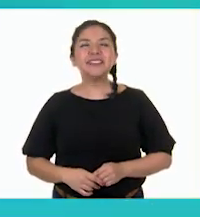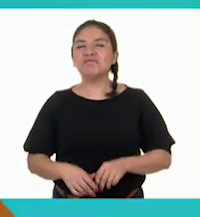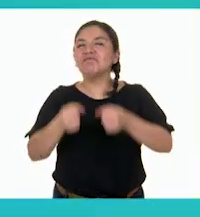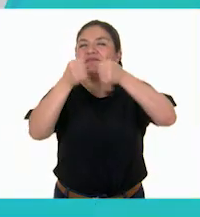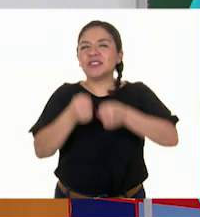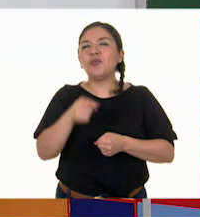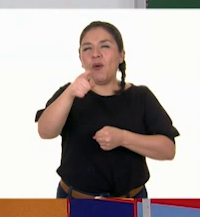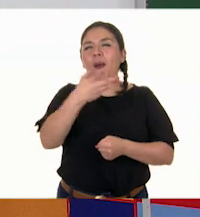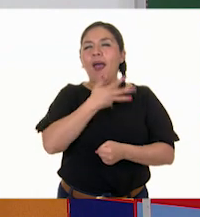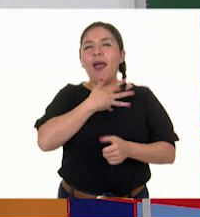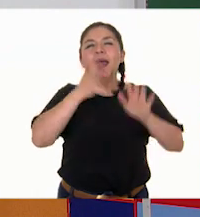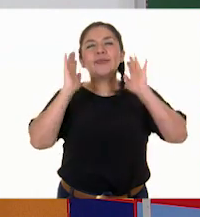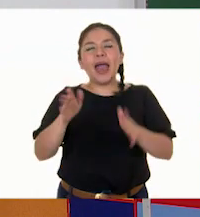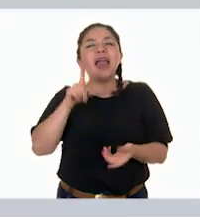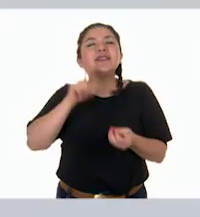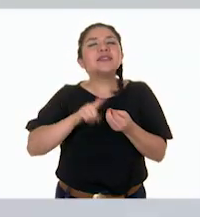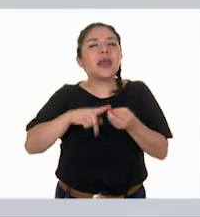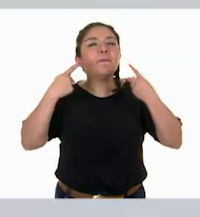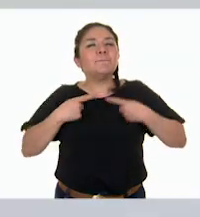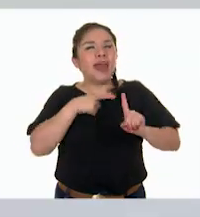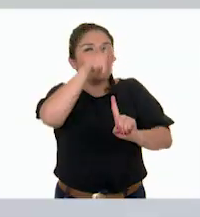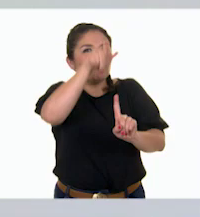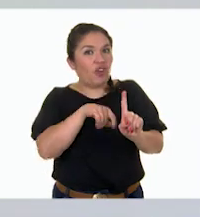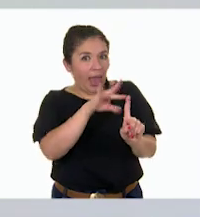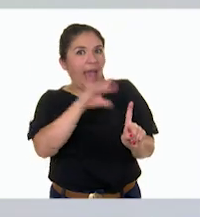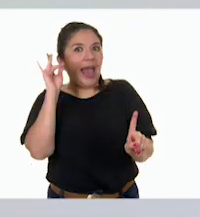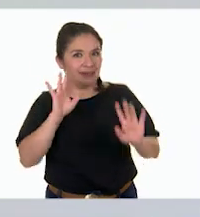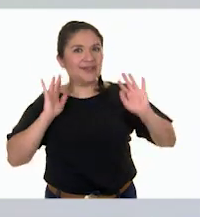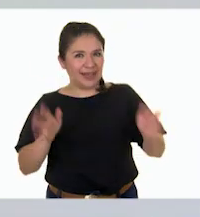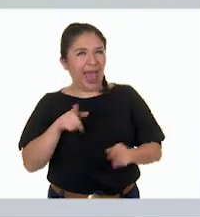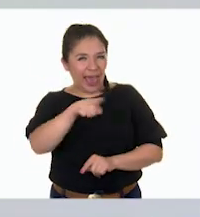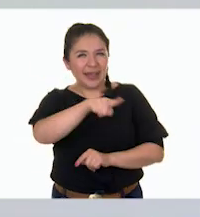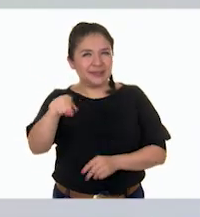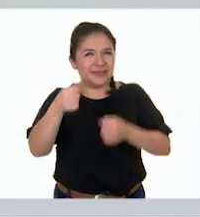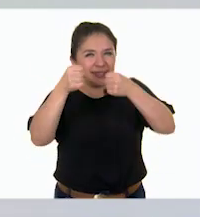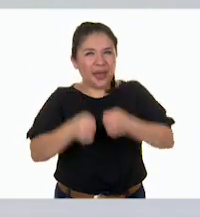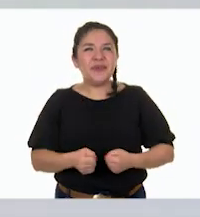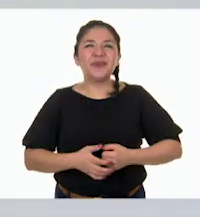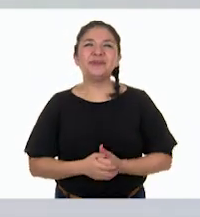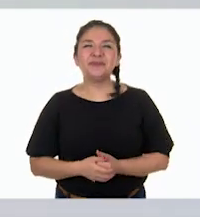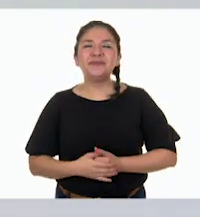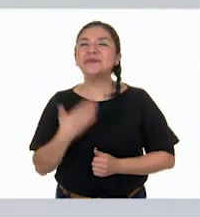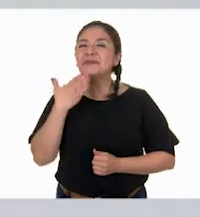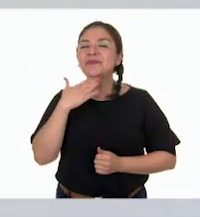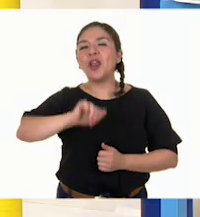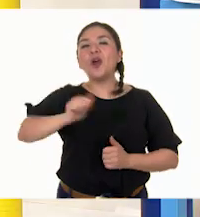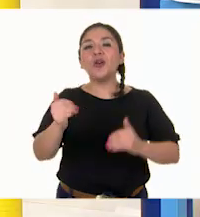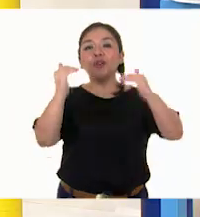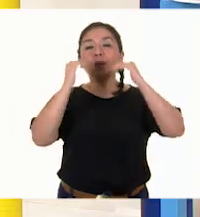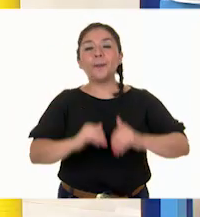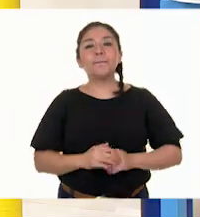Seguramente también ya tienen a su personaje, ¿verdad? Oh, sí. Siguiente.